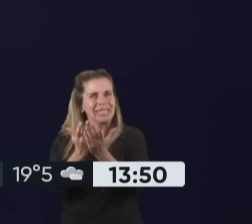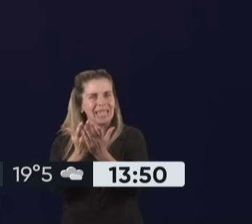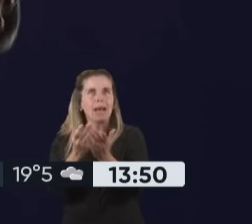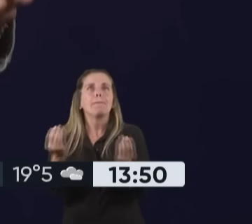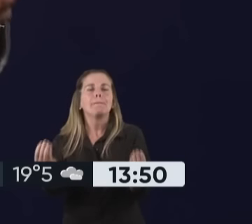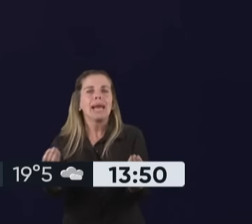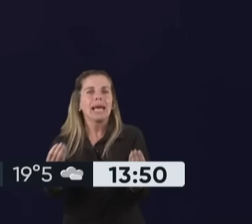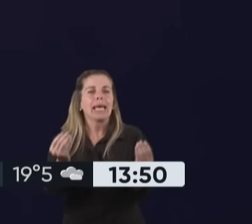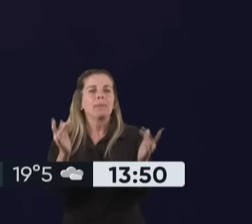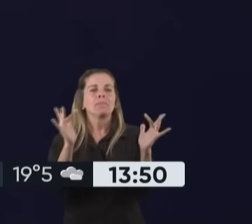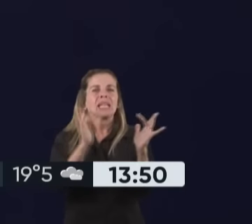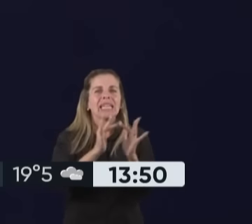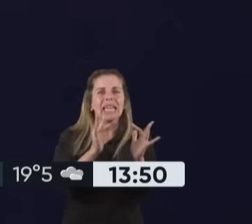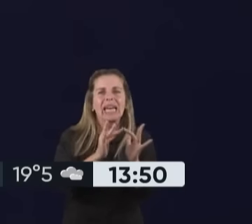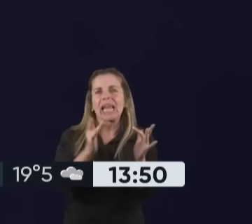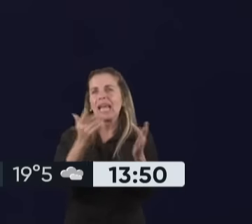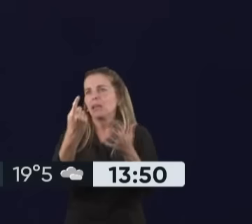la última milla